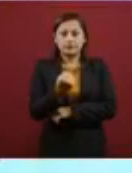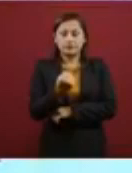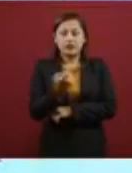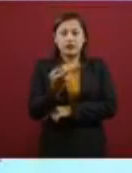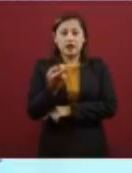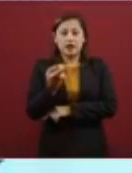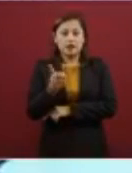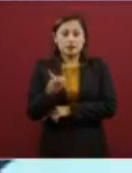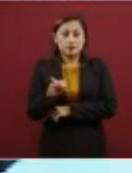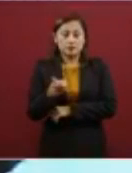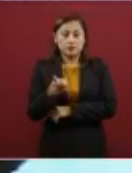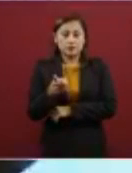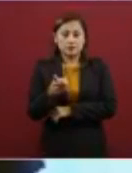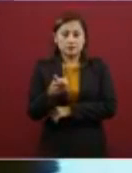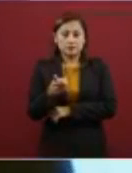Diciembre.